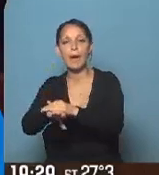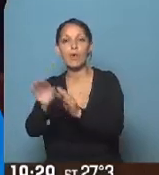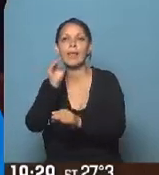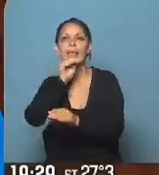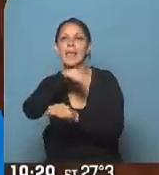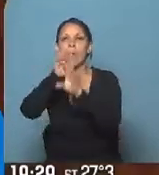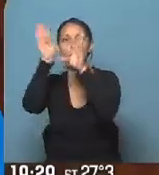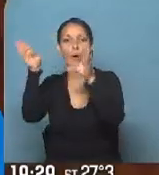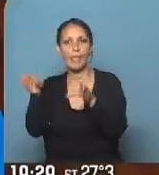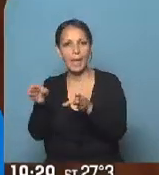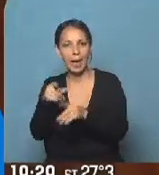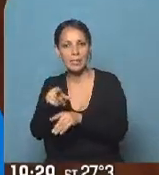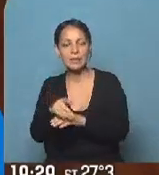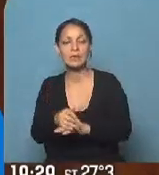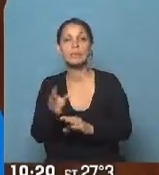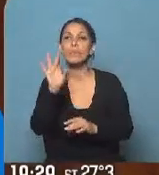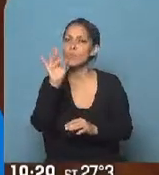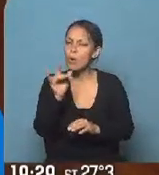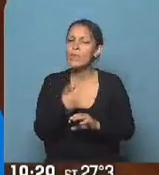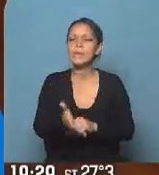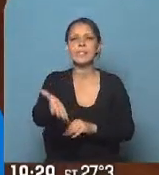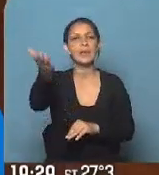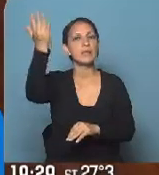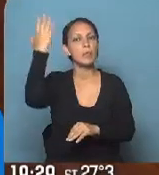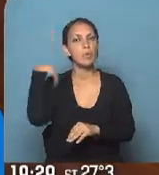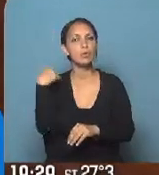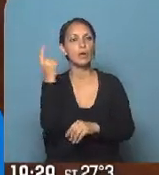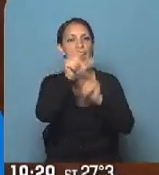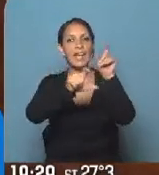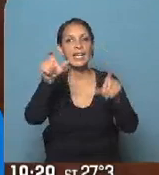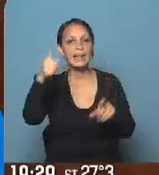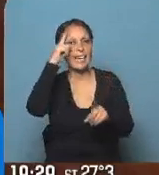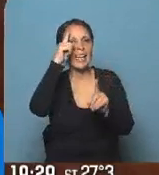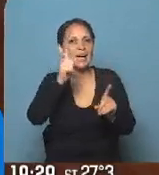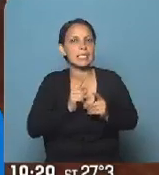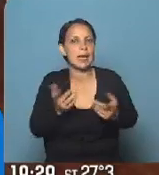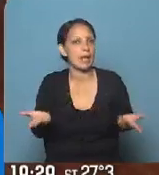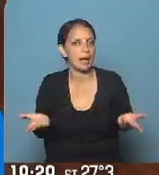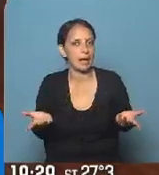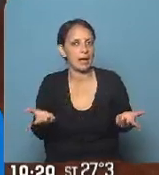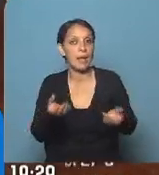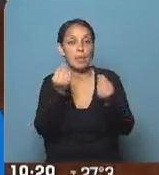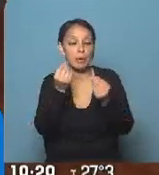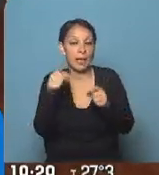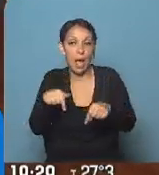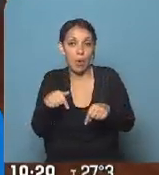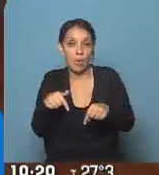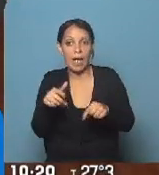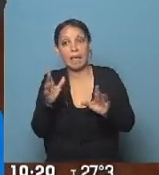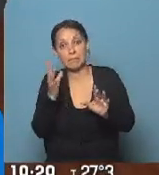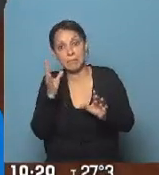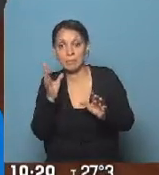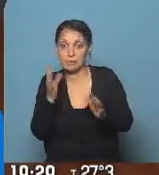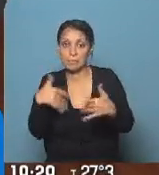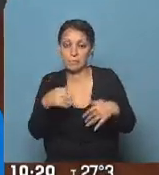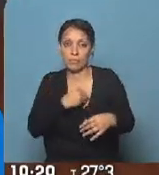difícil en aquel momento que la gente creyera, porque la verdad esto era peor que el Macondo, sí, y la realidad